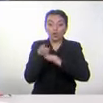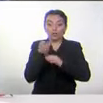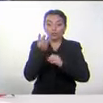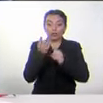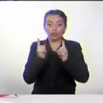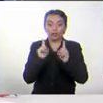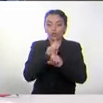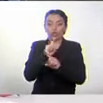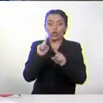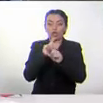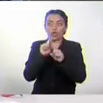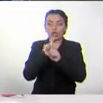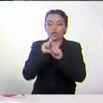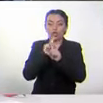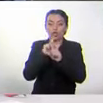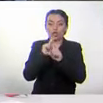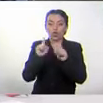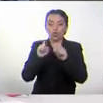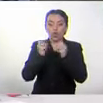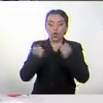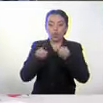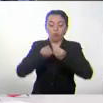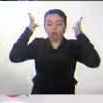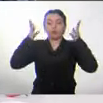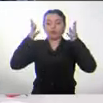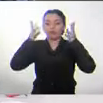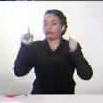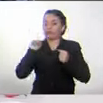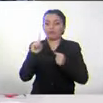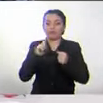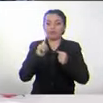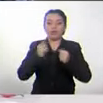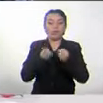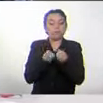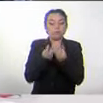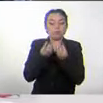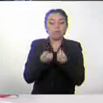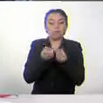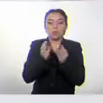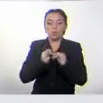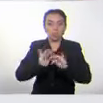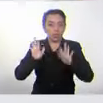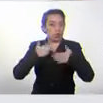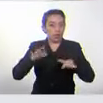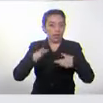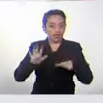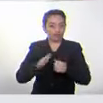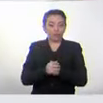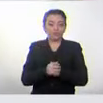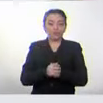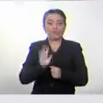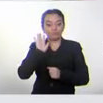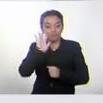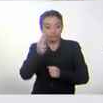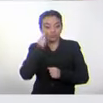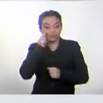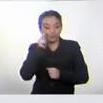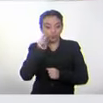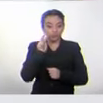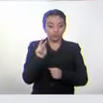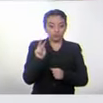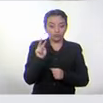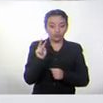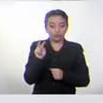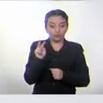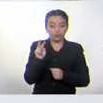Seguimos colocando los LED justo como hicimos en el caso anterior, pero en este caso, observa la forma en la que los